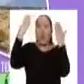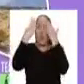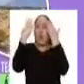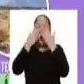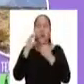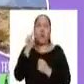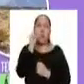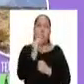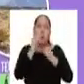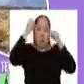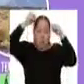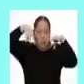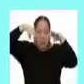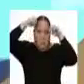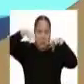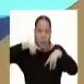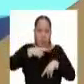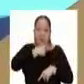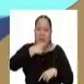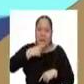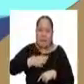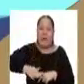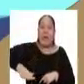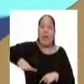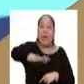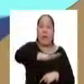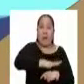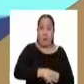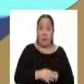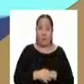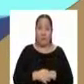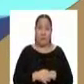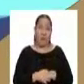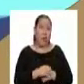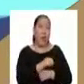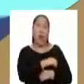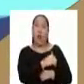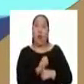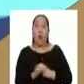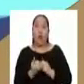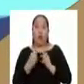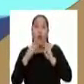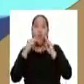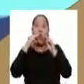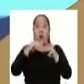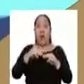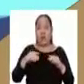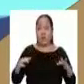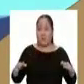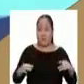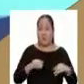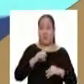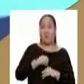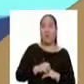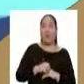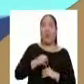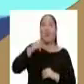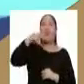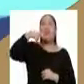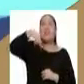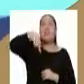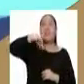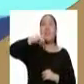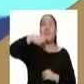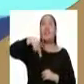el terreno sea árido. Pero otra corriente marina importante es la del Niño, que a diferencia de la corriente de